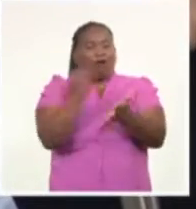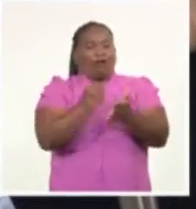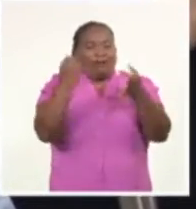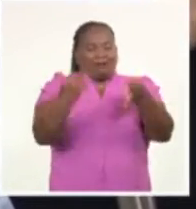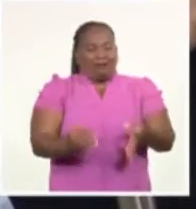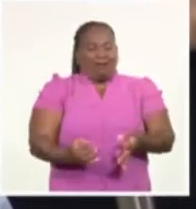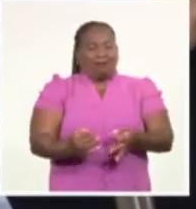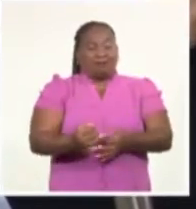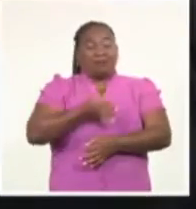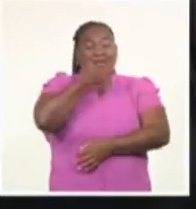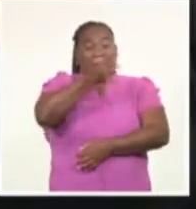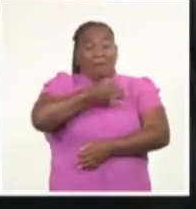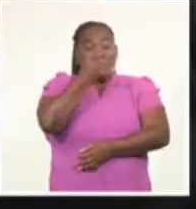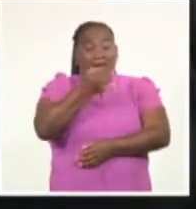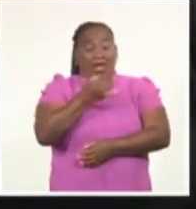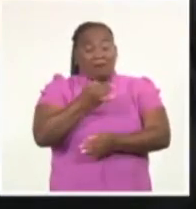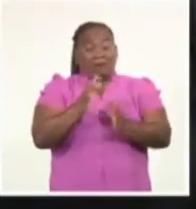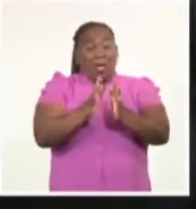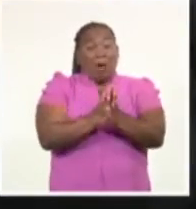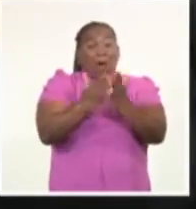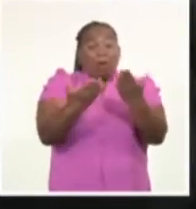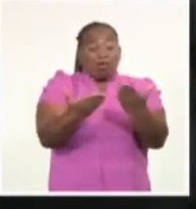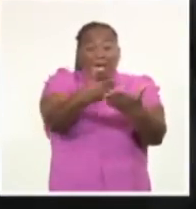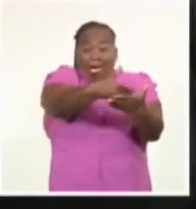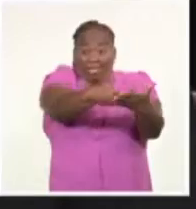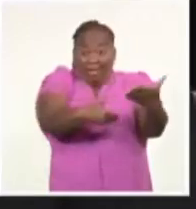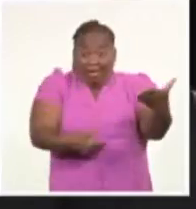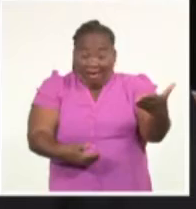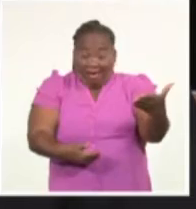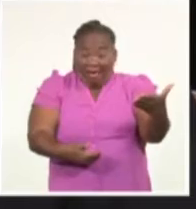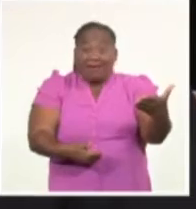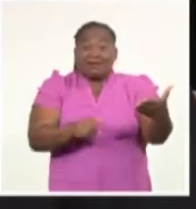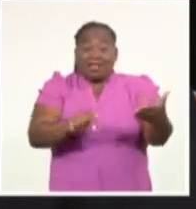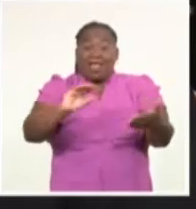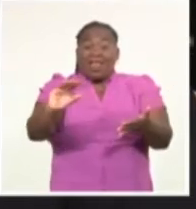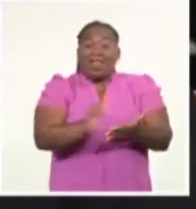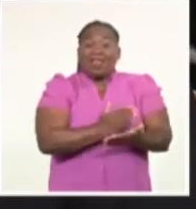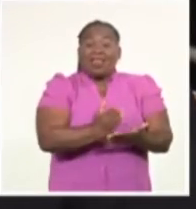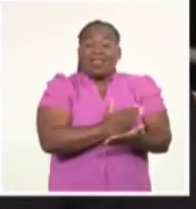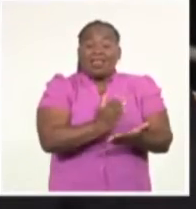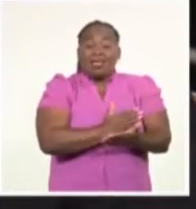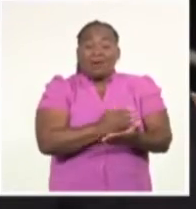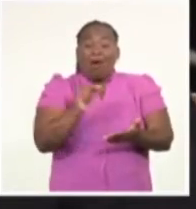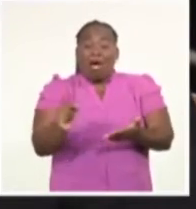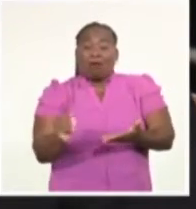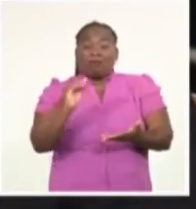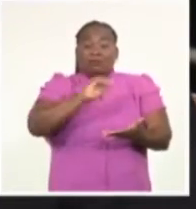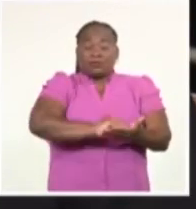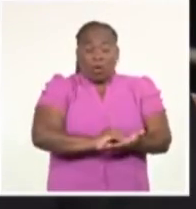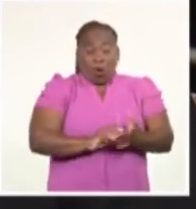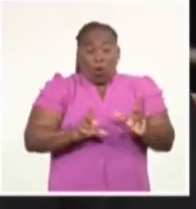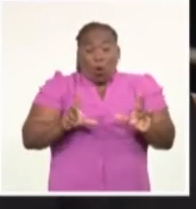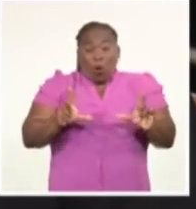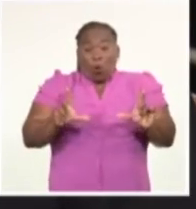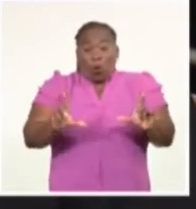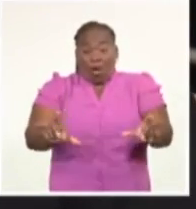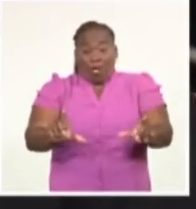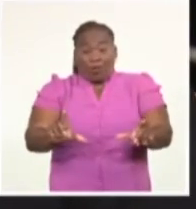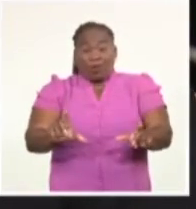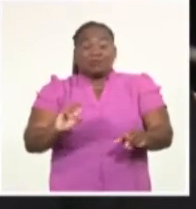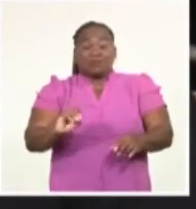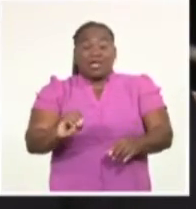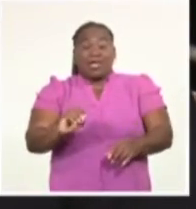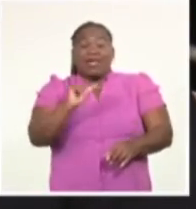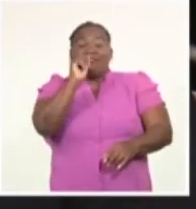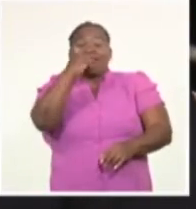Quisiera destacar que en la portada de esta nueva edición del Siglo de las Luces se ha reproducido el cuadro de Monsú Desiderio, al